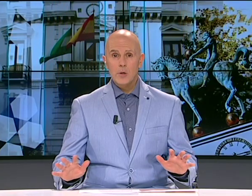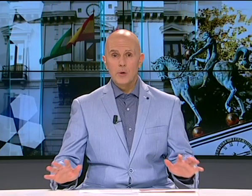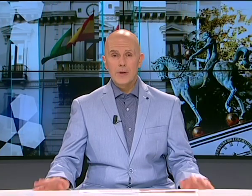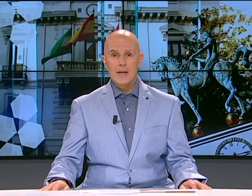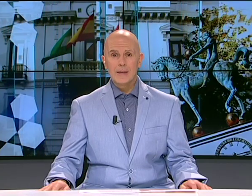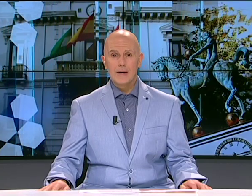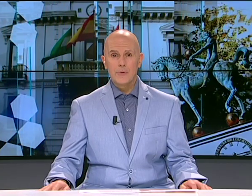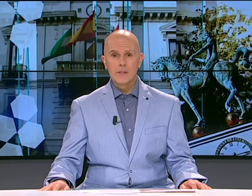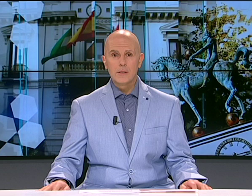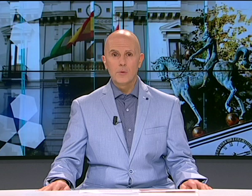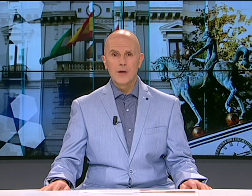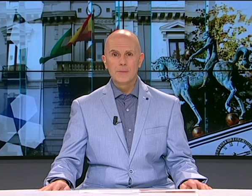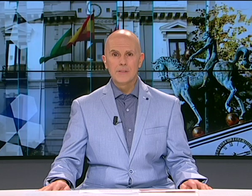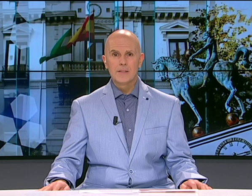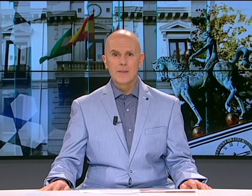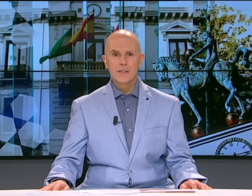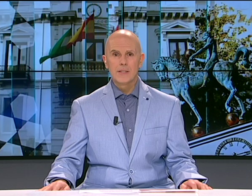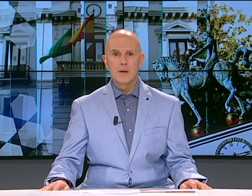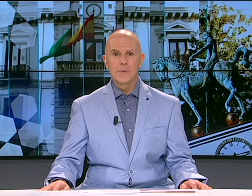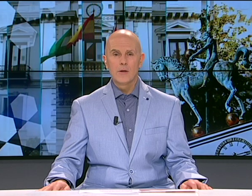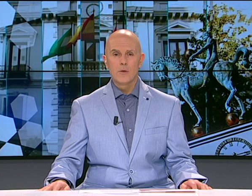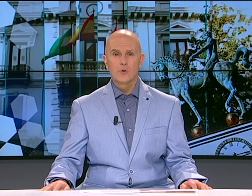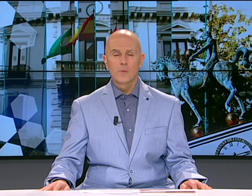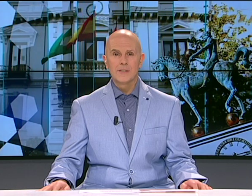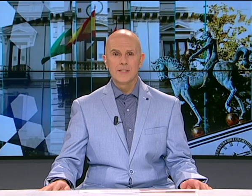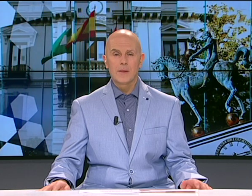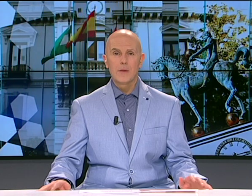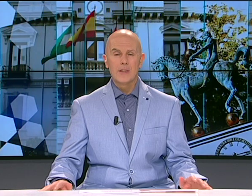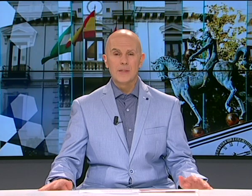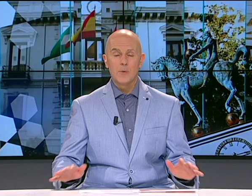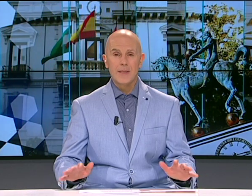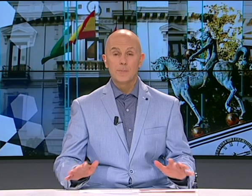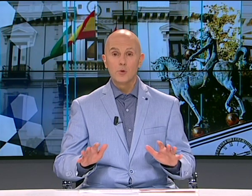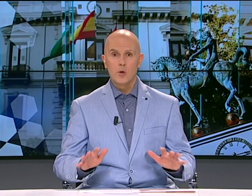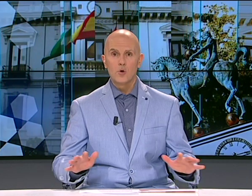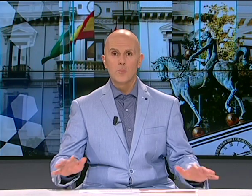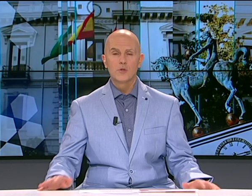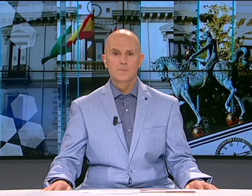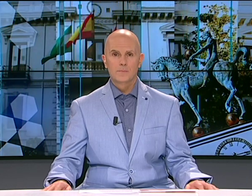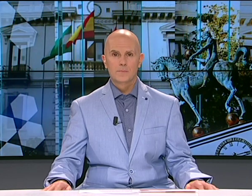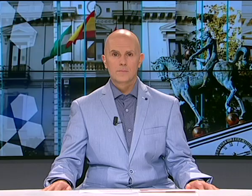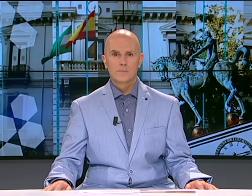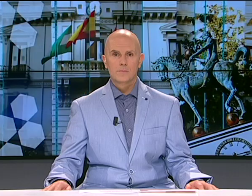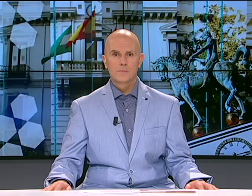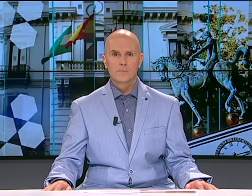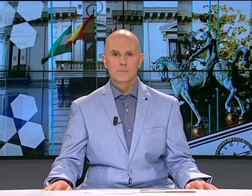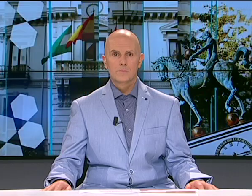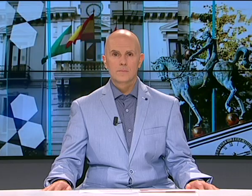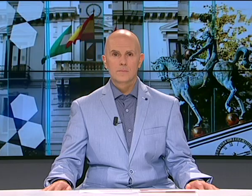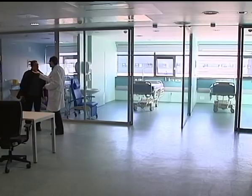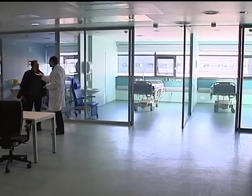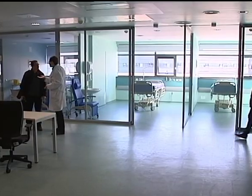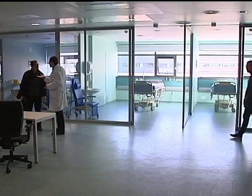Llega el momento de conocer las declaraciones institucionales presentadas en el Pleno de octubre. Se trata de iniciativas apoyadas por todos los grupos.